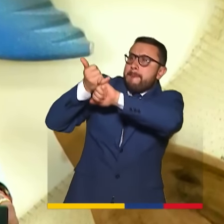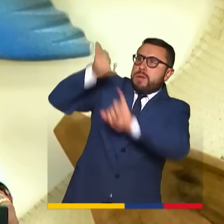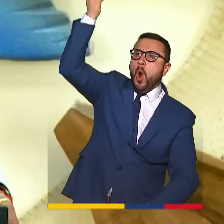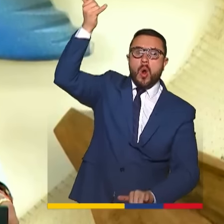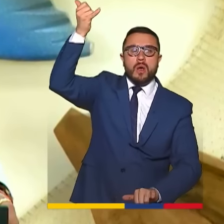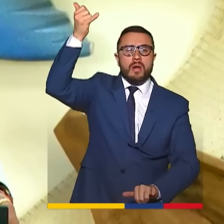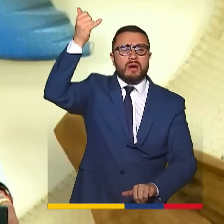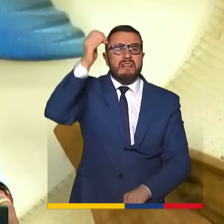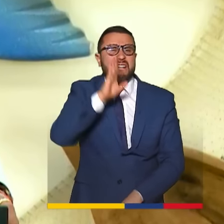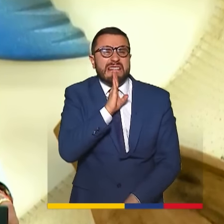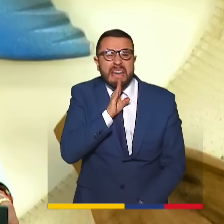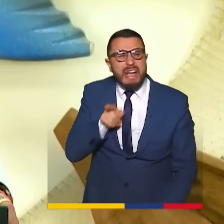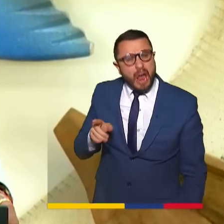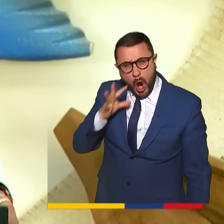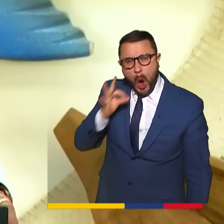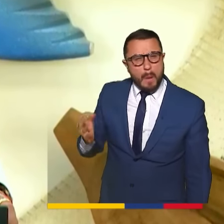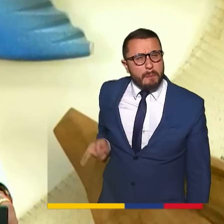Bencos Biojó,